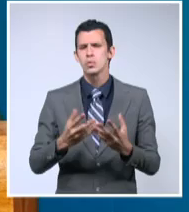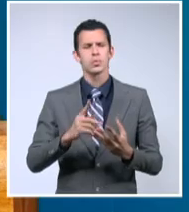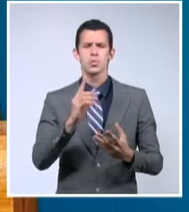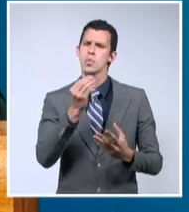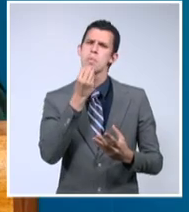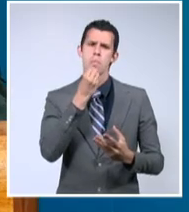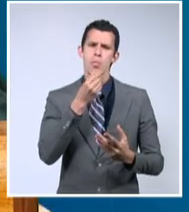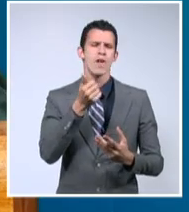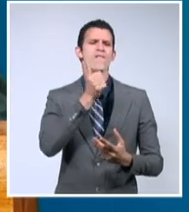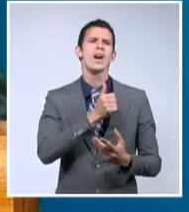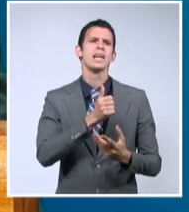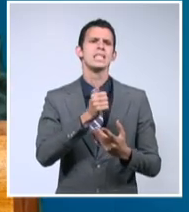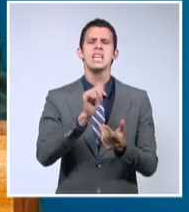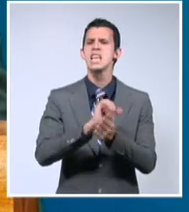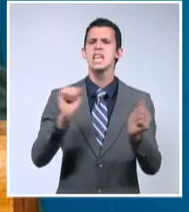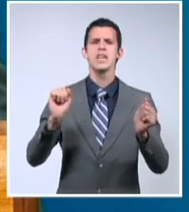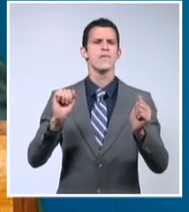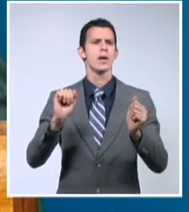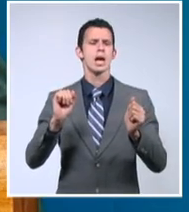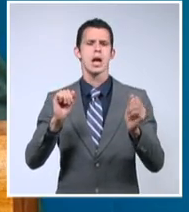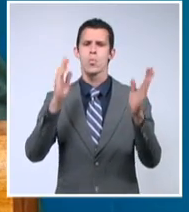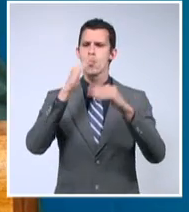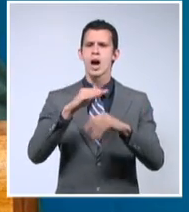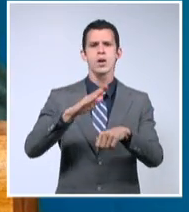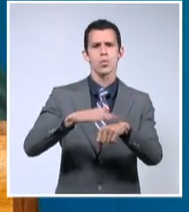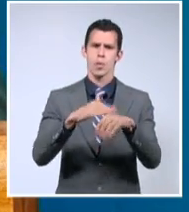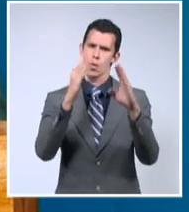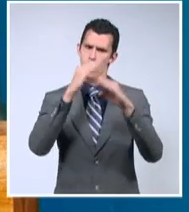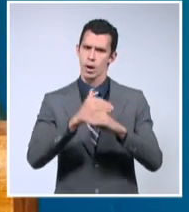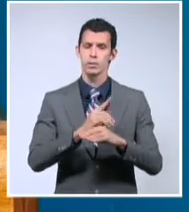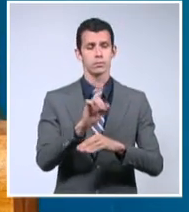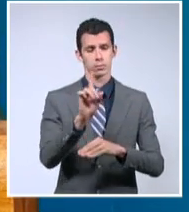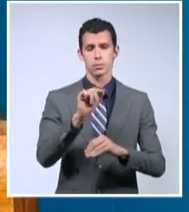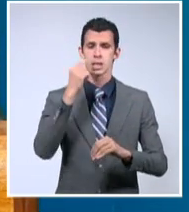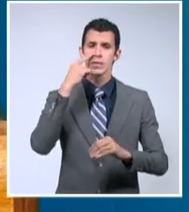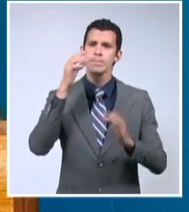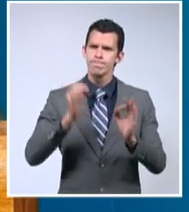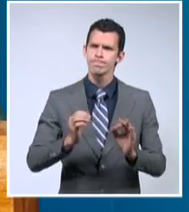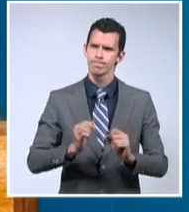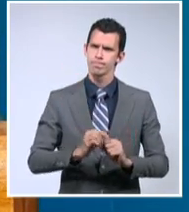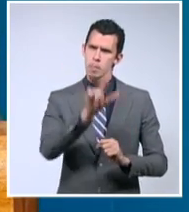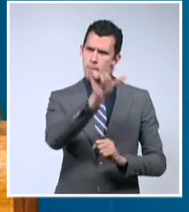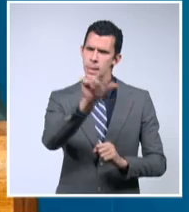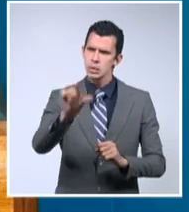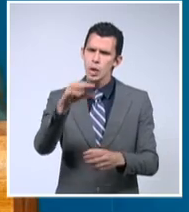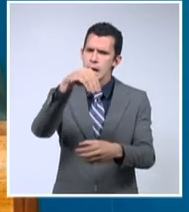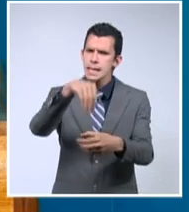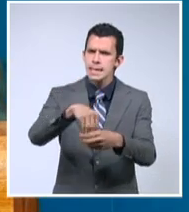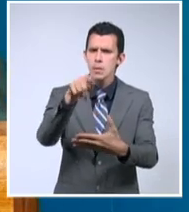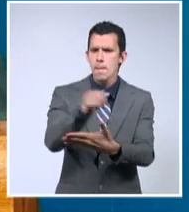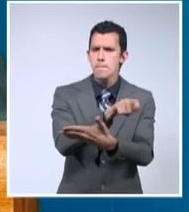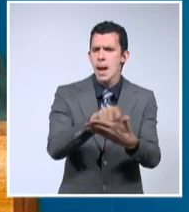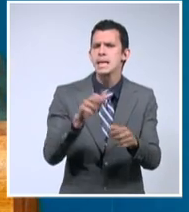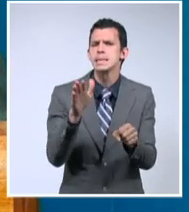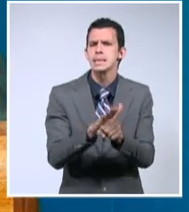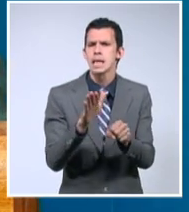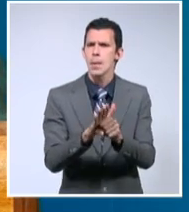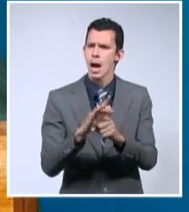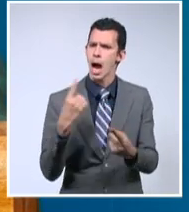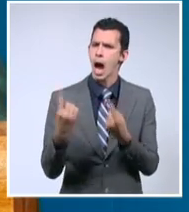creciente retórica hostil contra nuestro país en que están involucrados de forma pública y